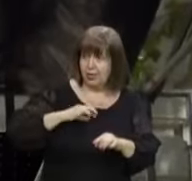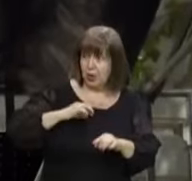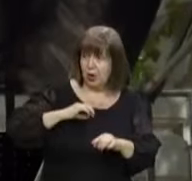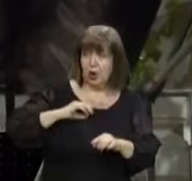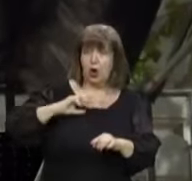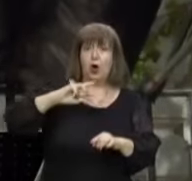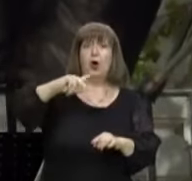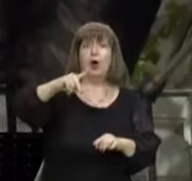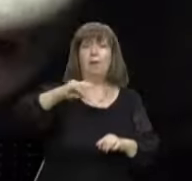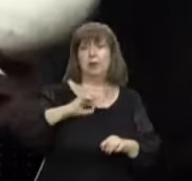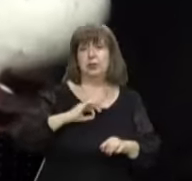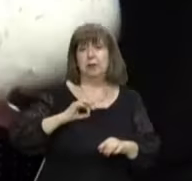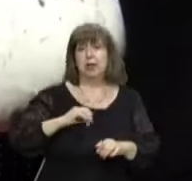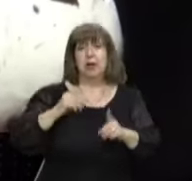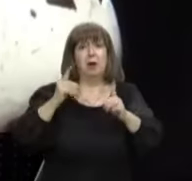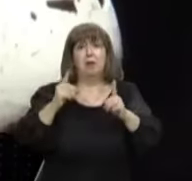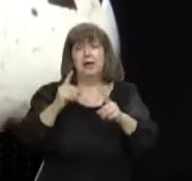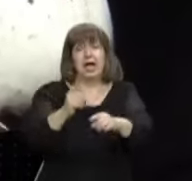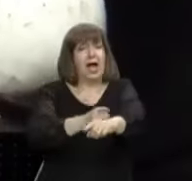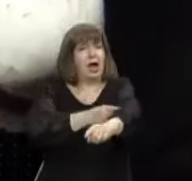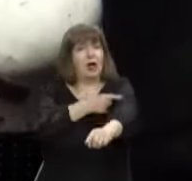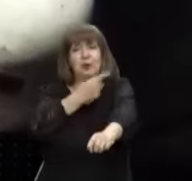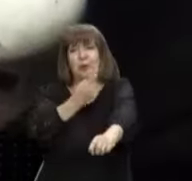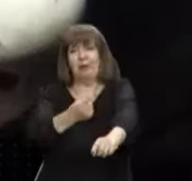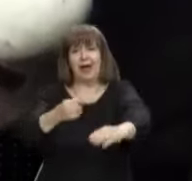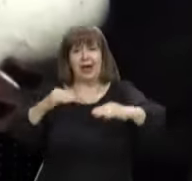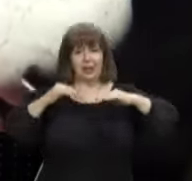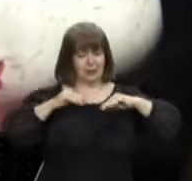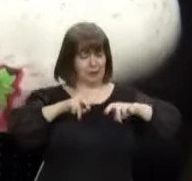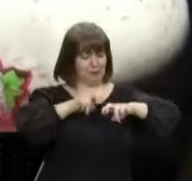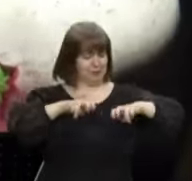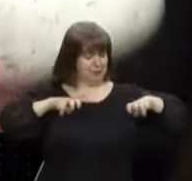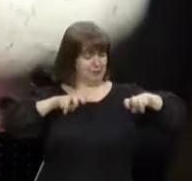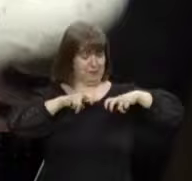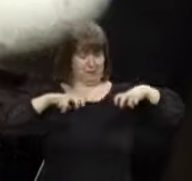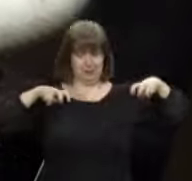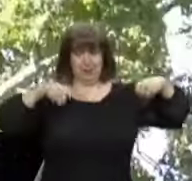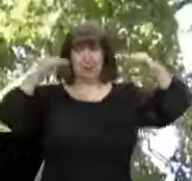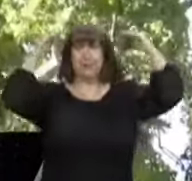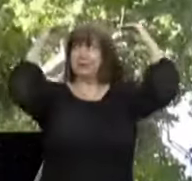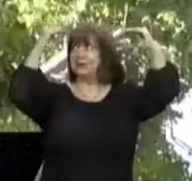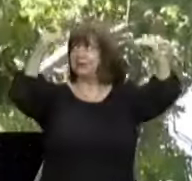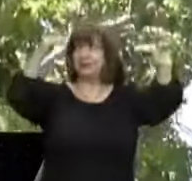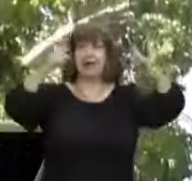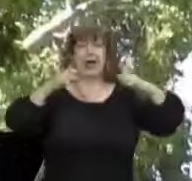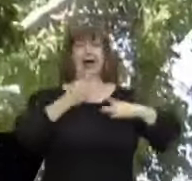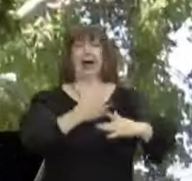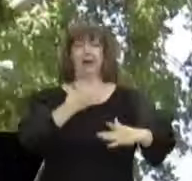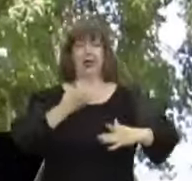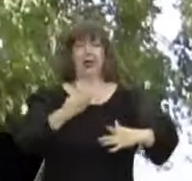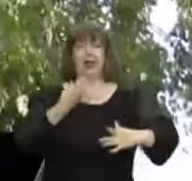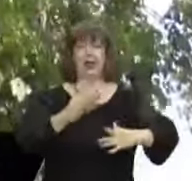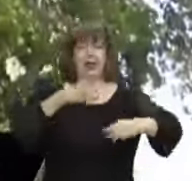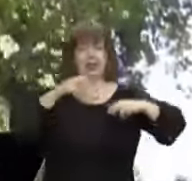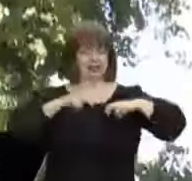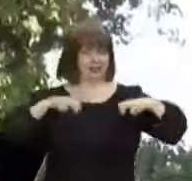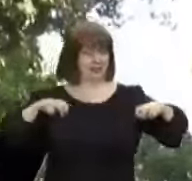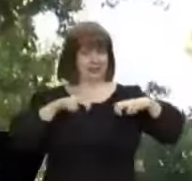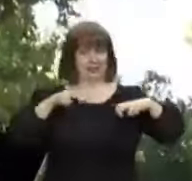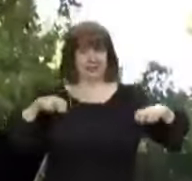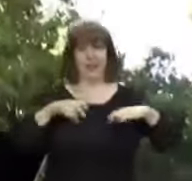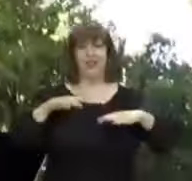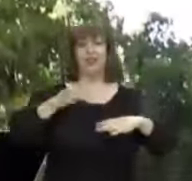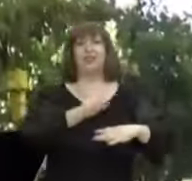¿no? Ese es el tradicional palco de autoridades que está ubicado en lo que podríamos decir las inmediaciones de